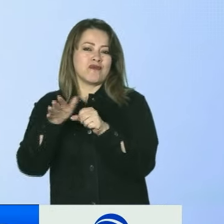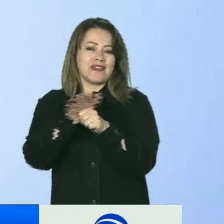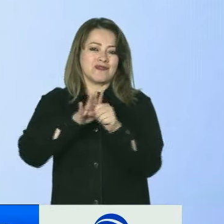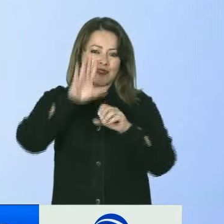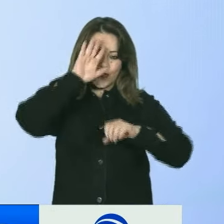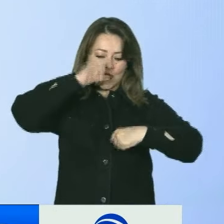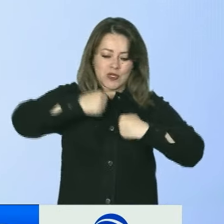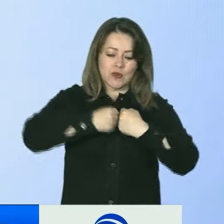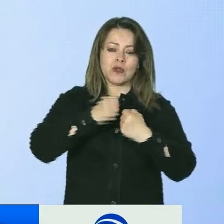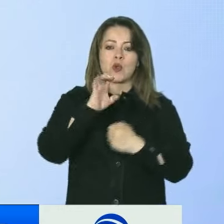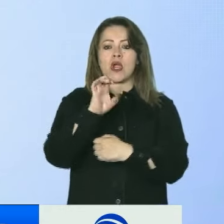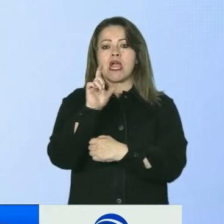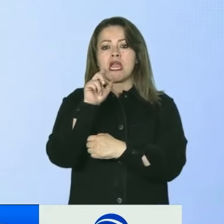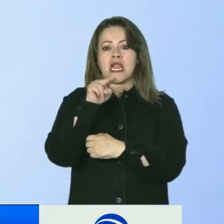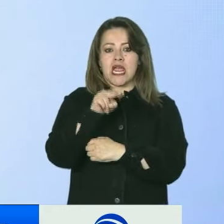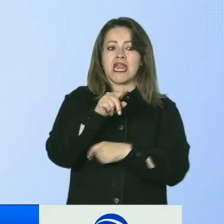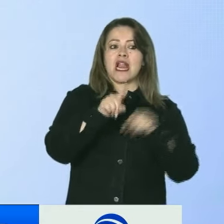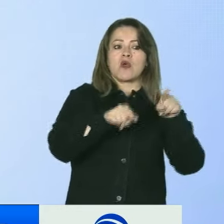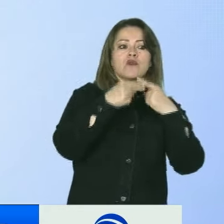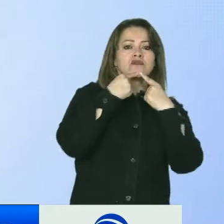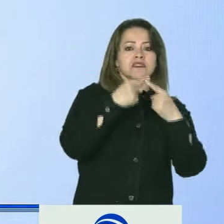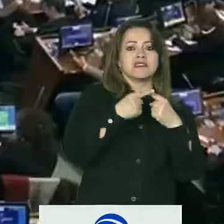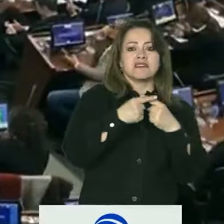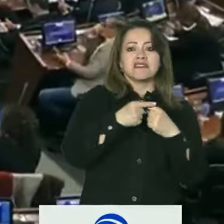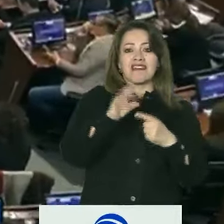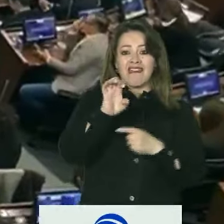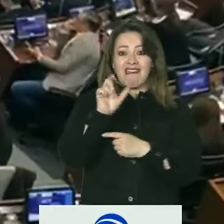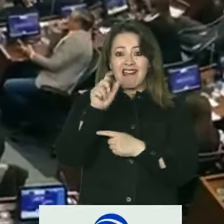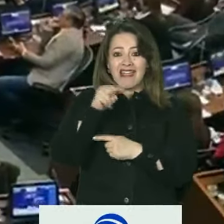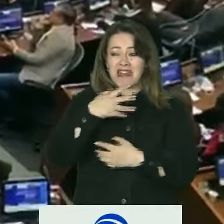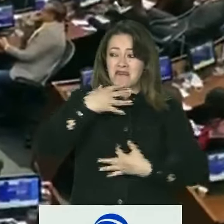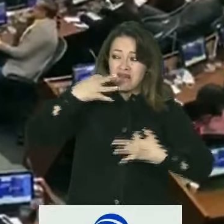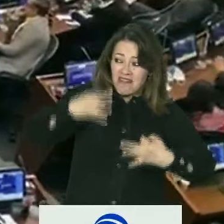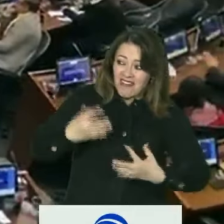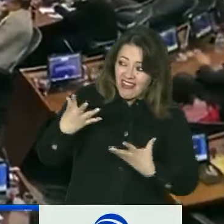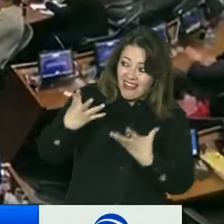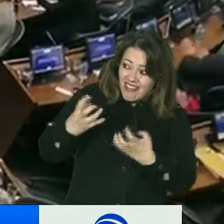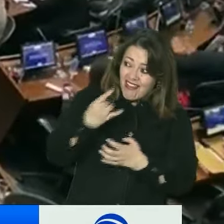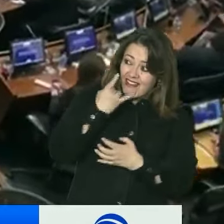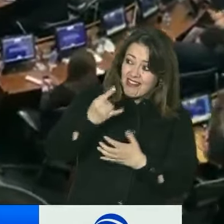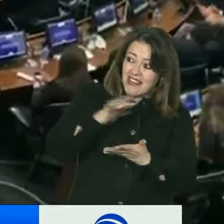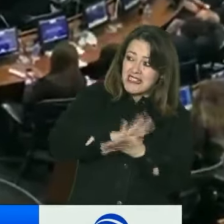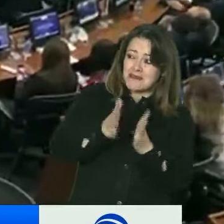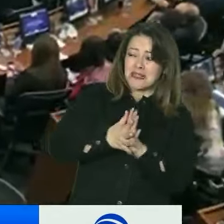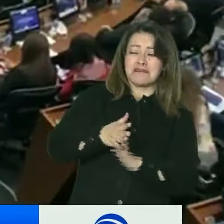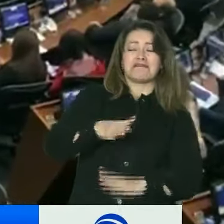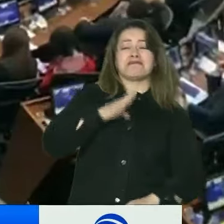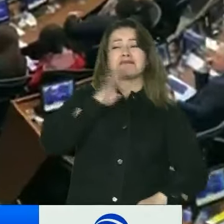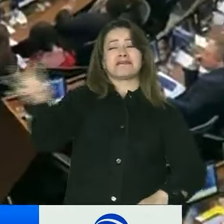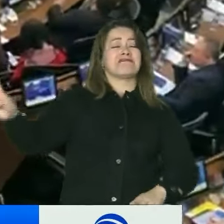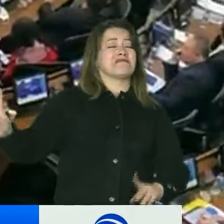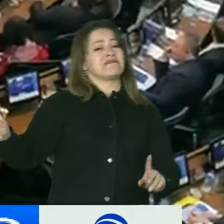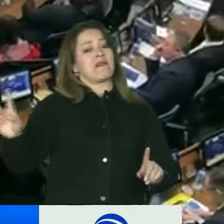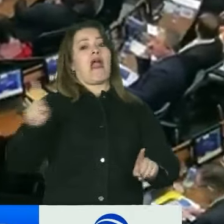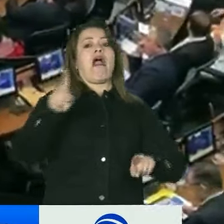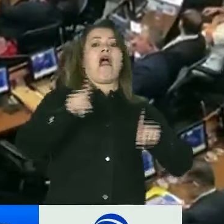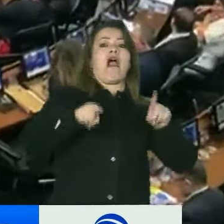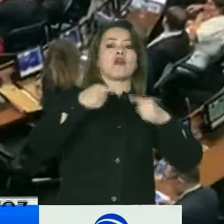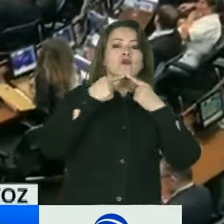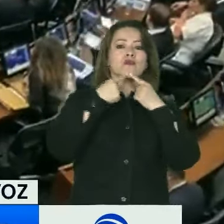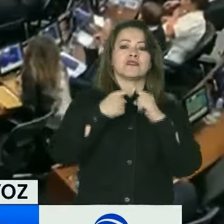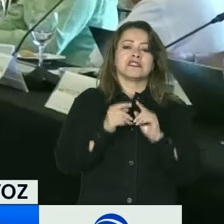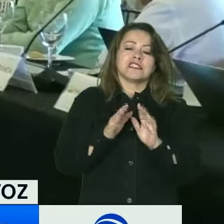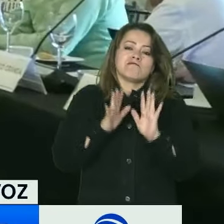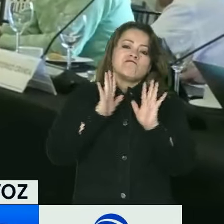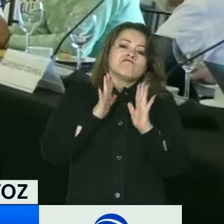guerrilla no está comprometida con la paz en Colombia. Desde el Congreso de la República, los sectores de oposición se han pronunciado sobre esta